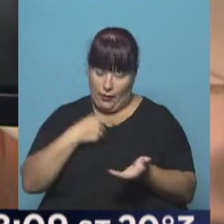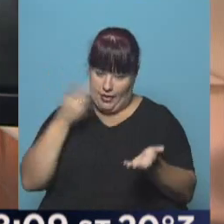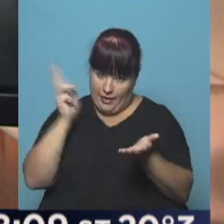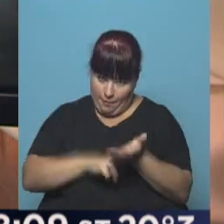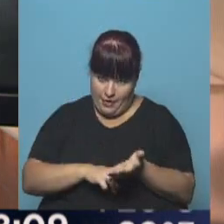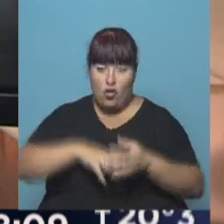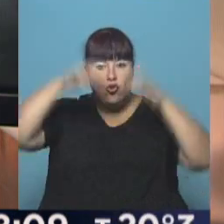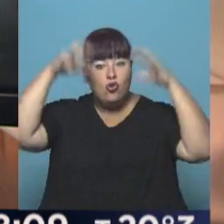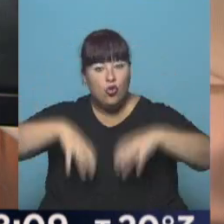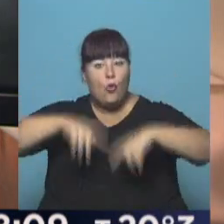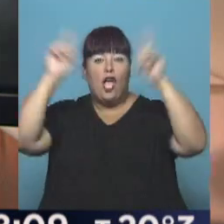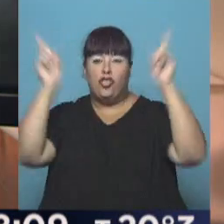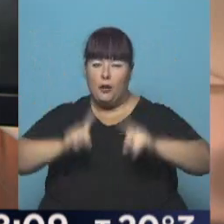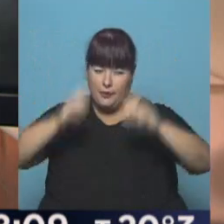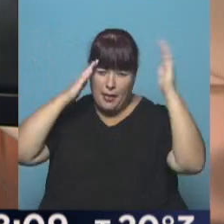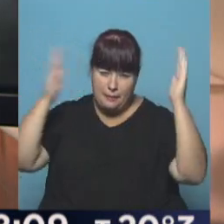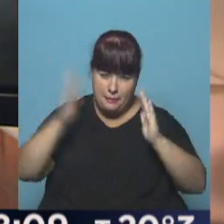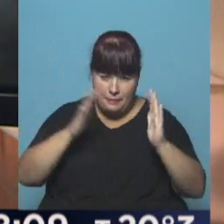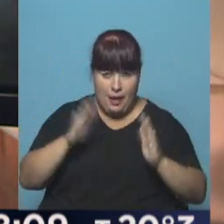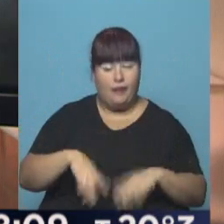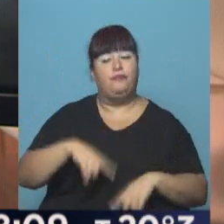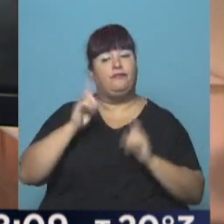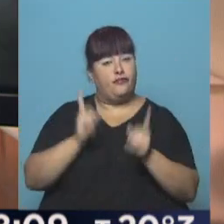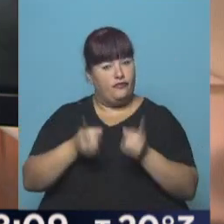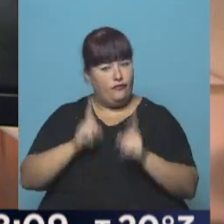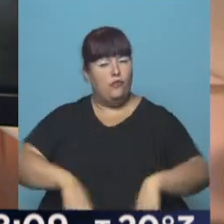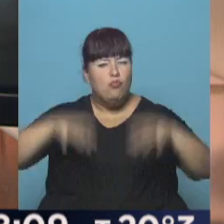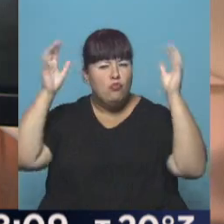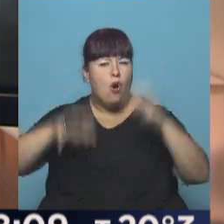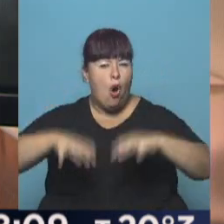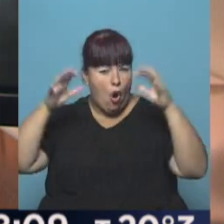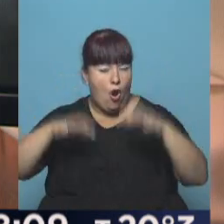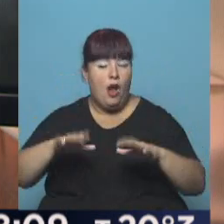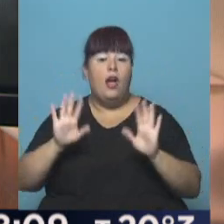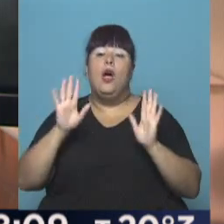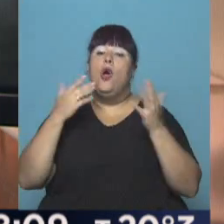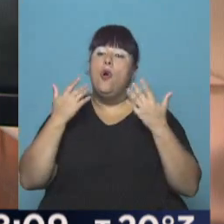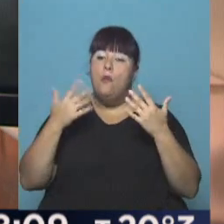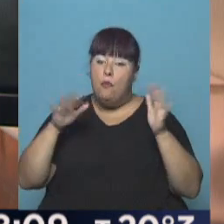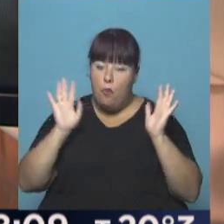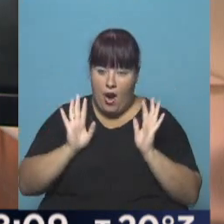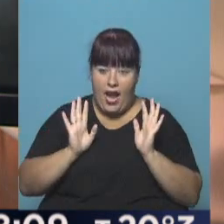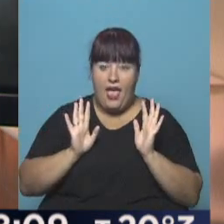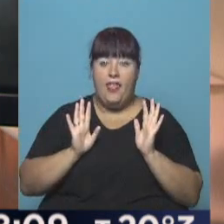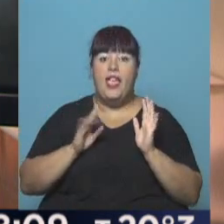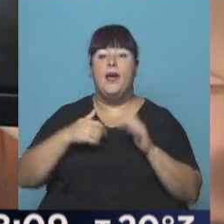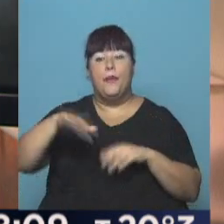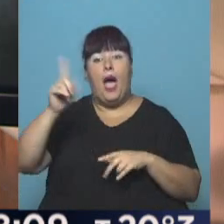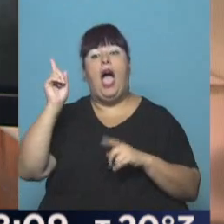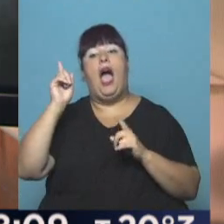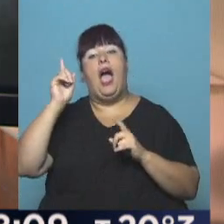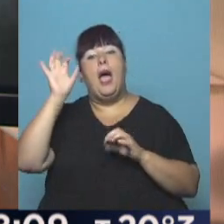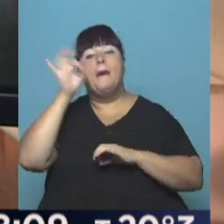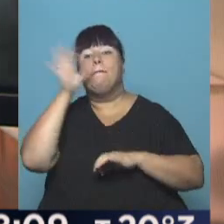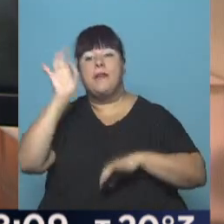reiteramos, lluvias y tormentas fuertes con continuidad, abundante caída de agua y no se descarta la ocasional caída